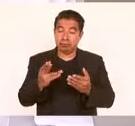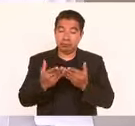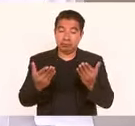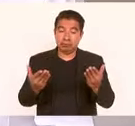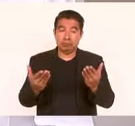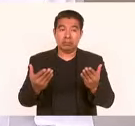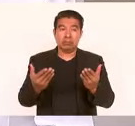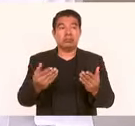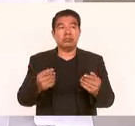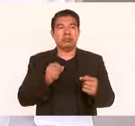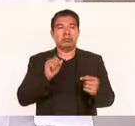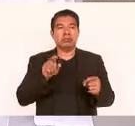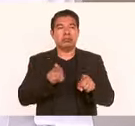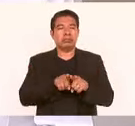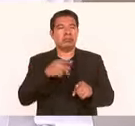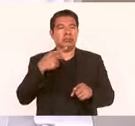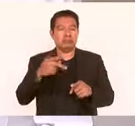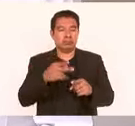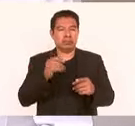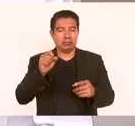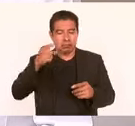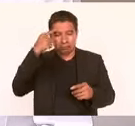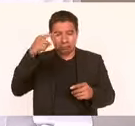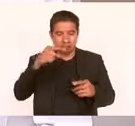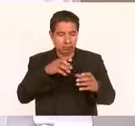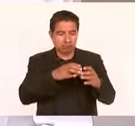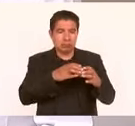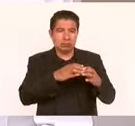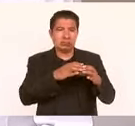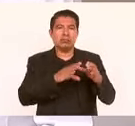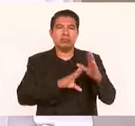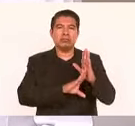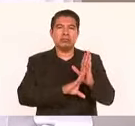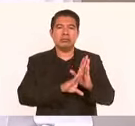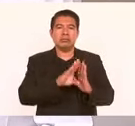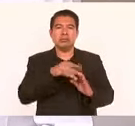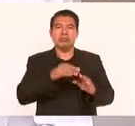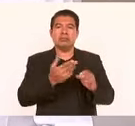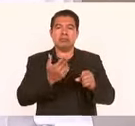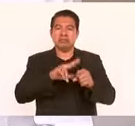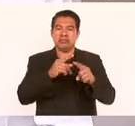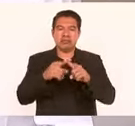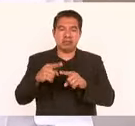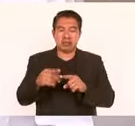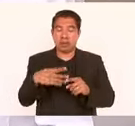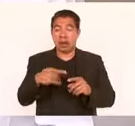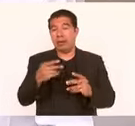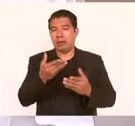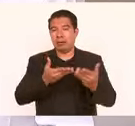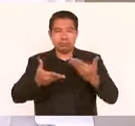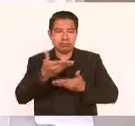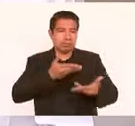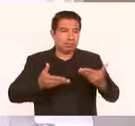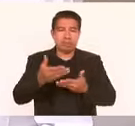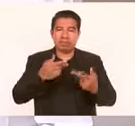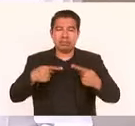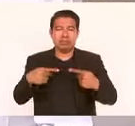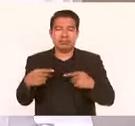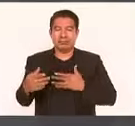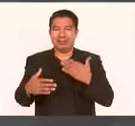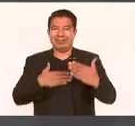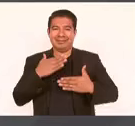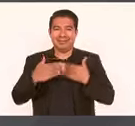viviendas, escuelas, hospitales y templos, se ha logrado también un estado de ánimo distinto en las